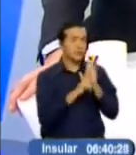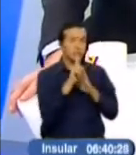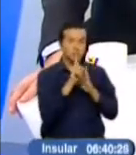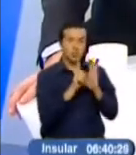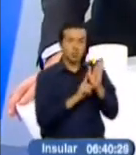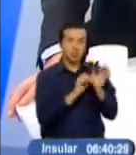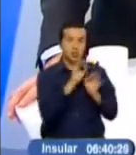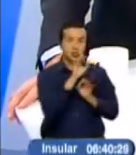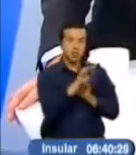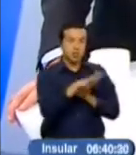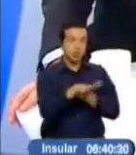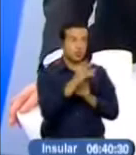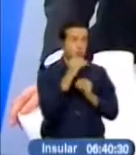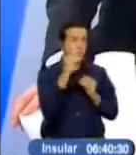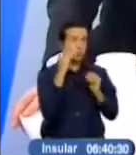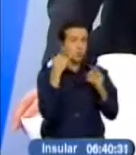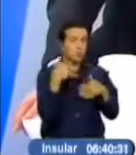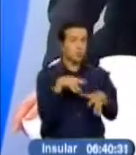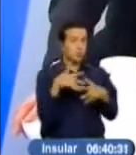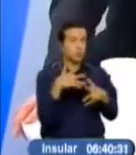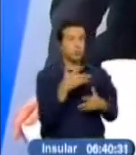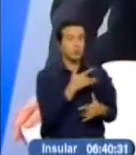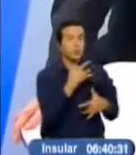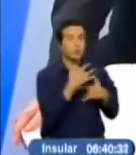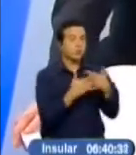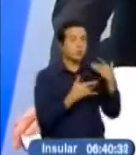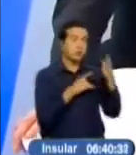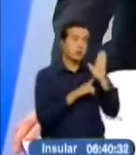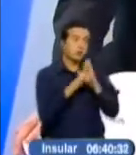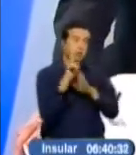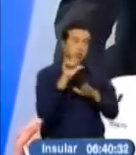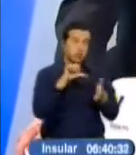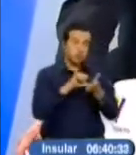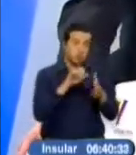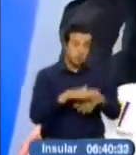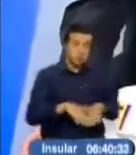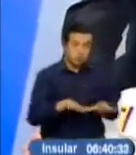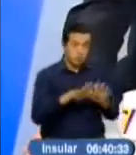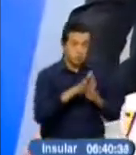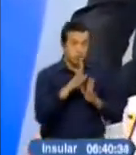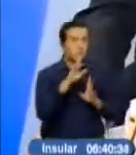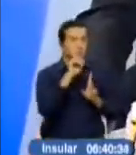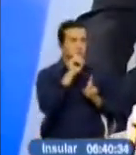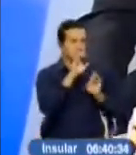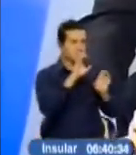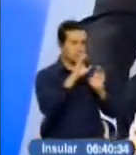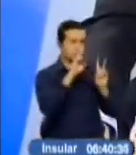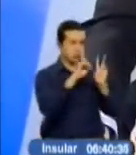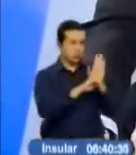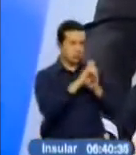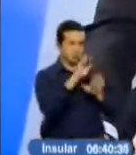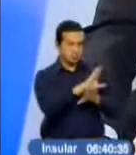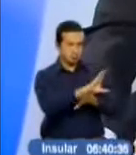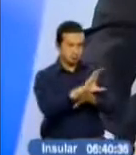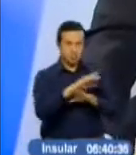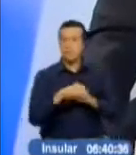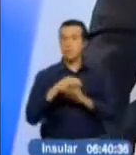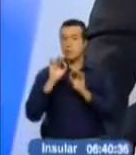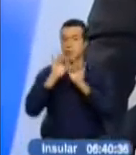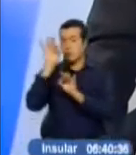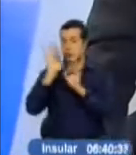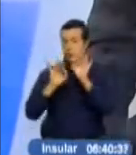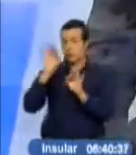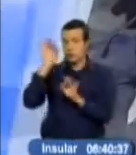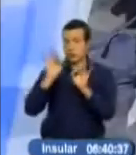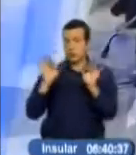que tiene una multi dimensión mucho más de que un desarrollo agrícola correcto hablemos de es correcto miren las estadísticas